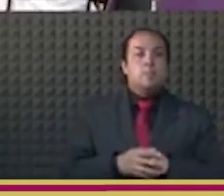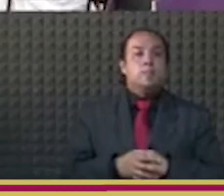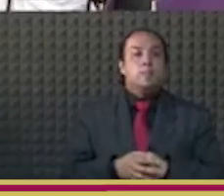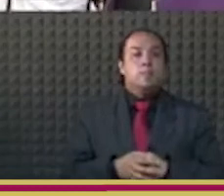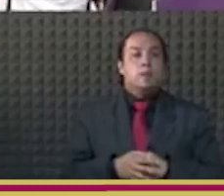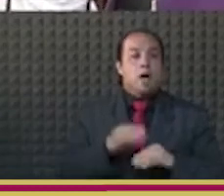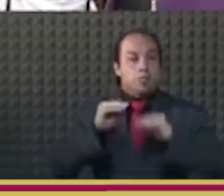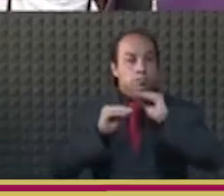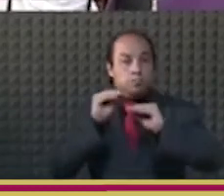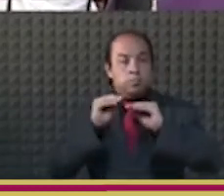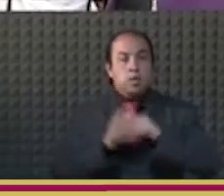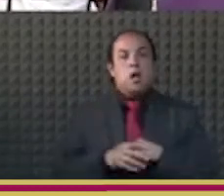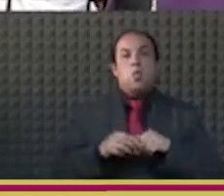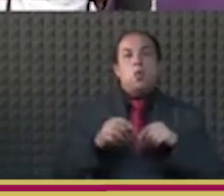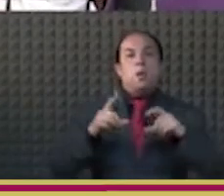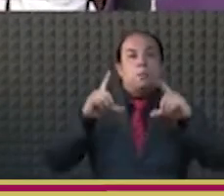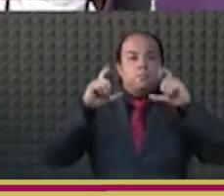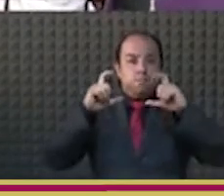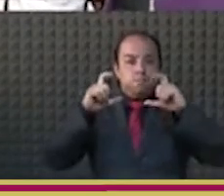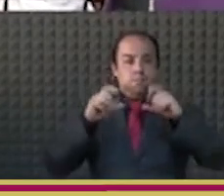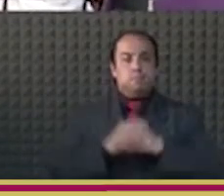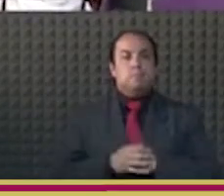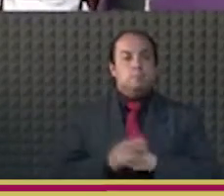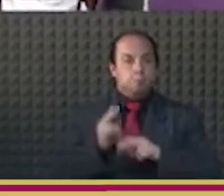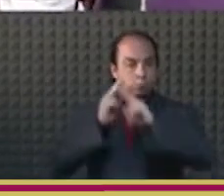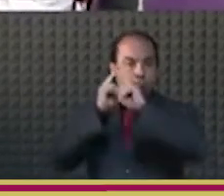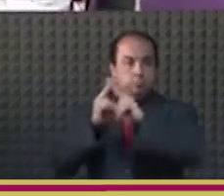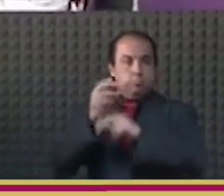fotografía conmemorativa de este acto.